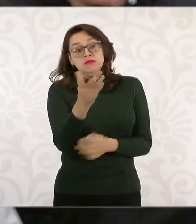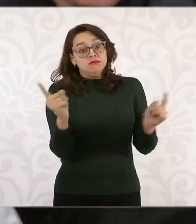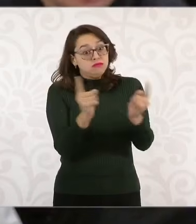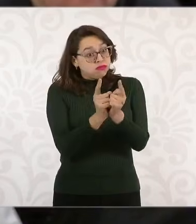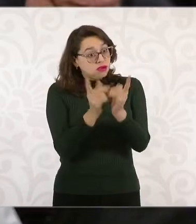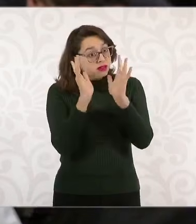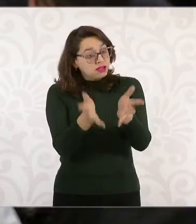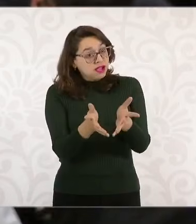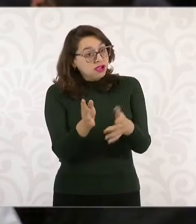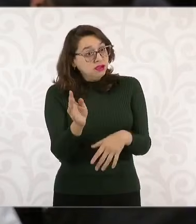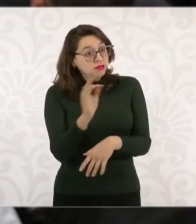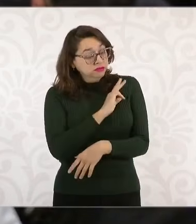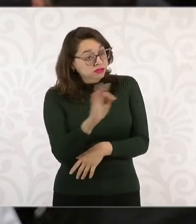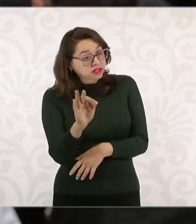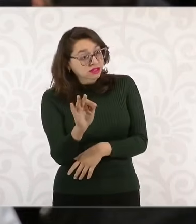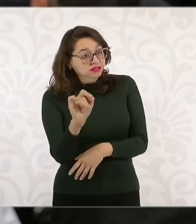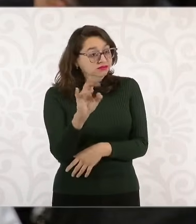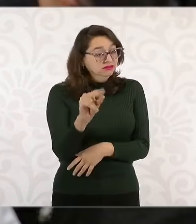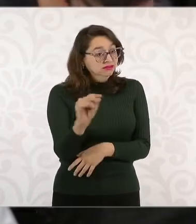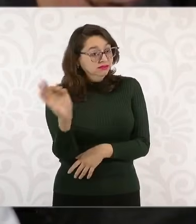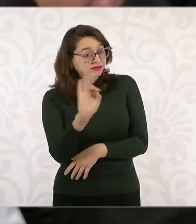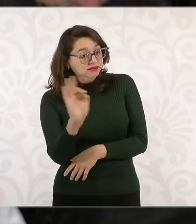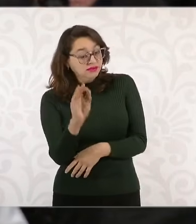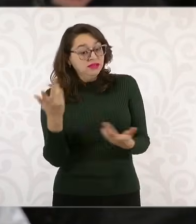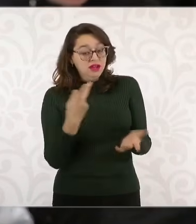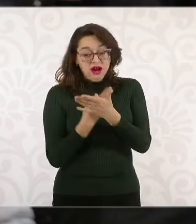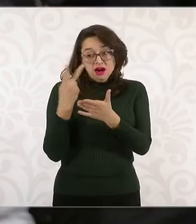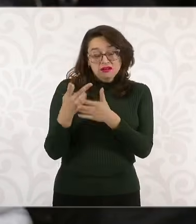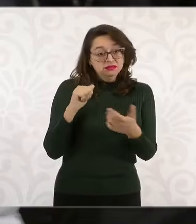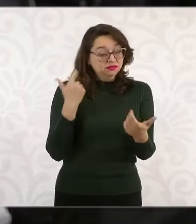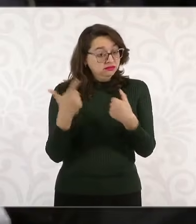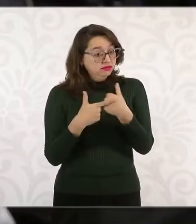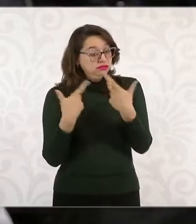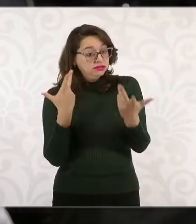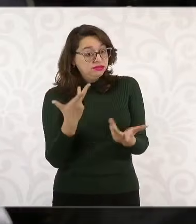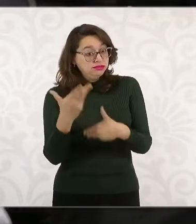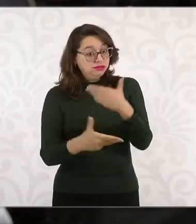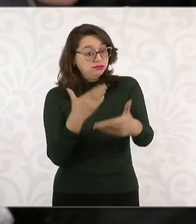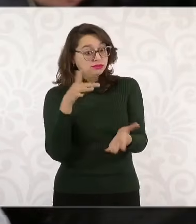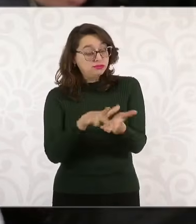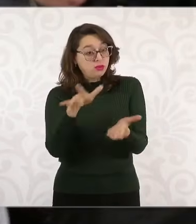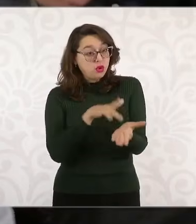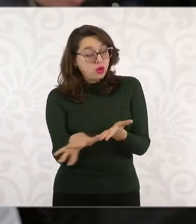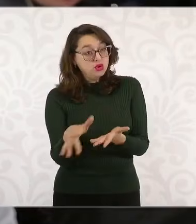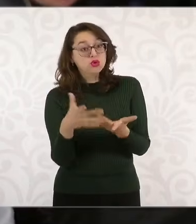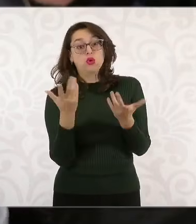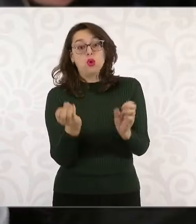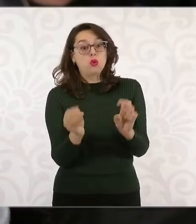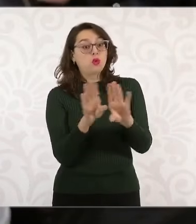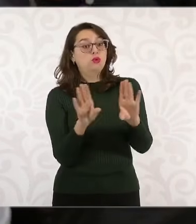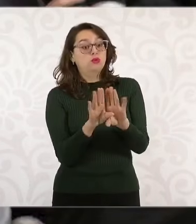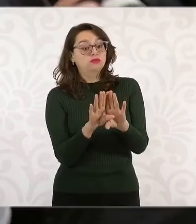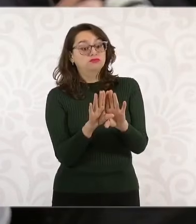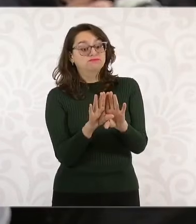que quizás se reuniría, y si pues a raíz de este premio ya tendrán algún apoyo en especial o de qué manera